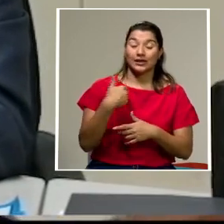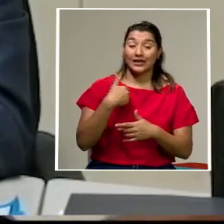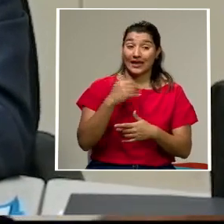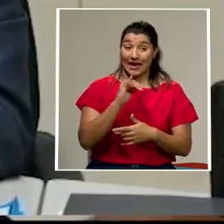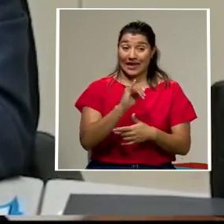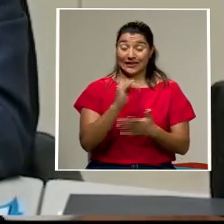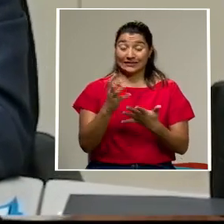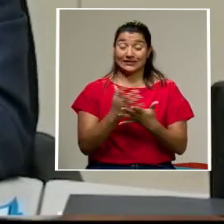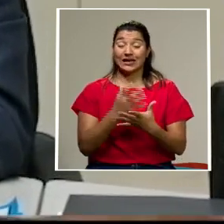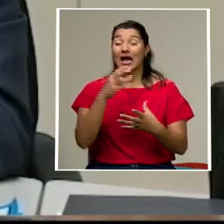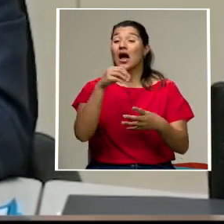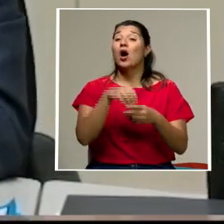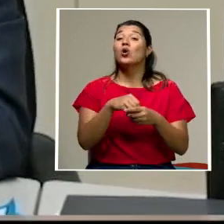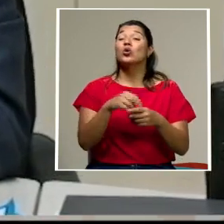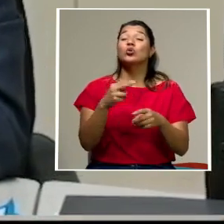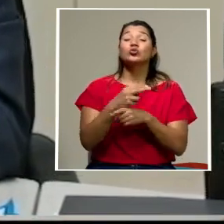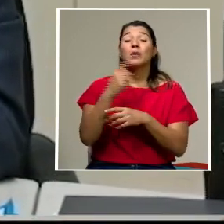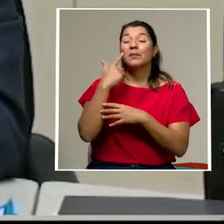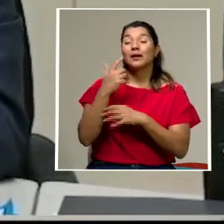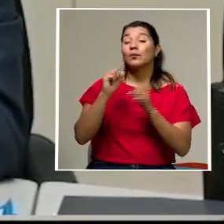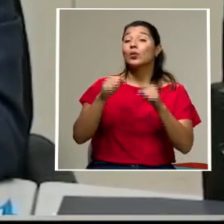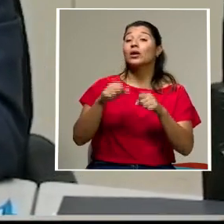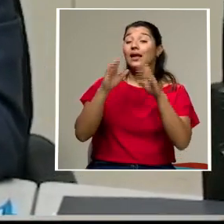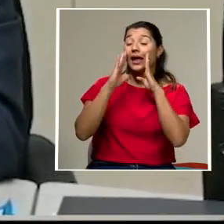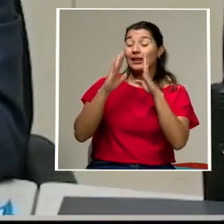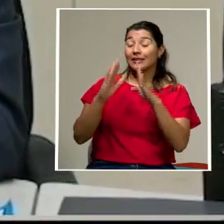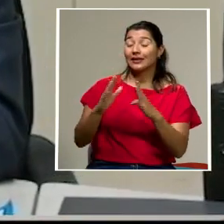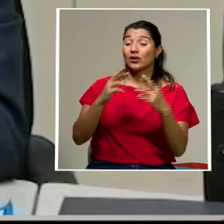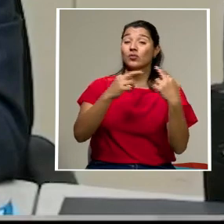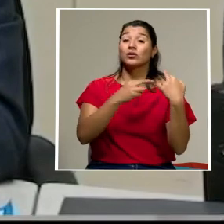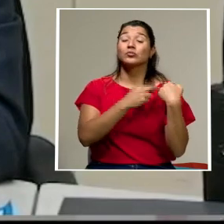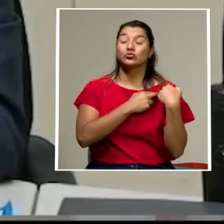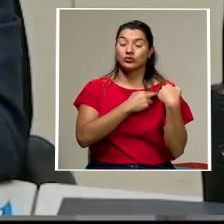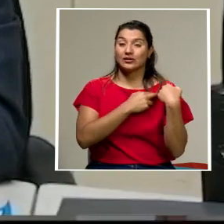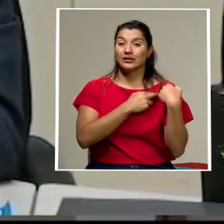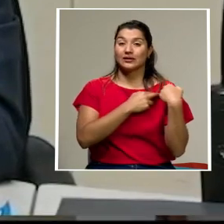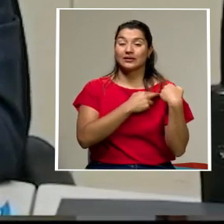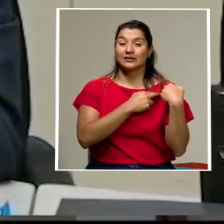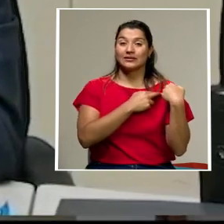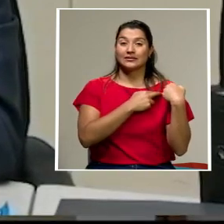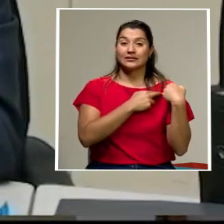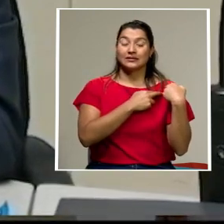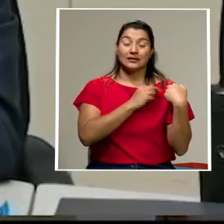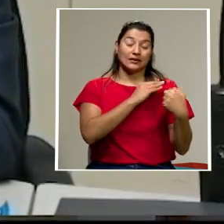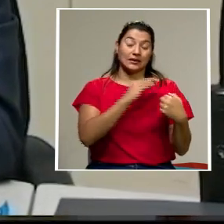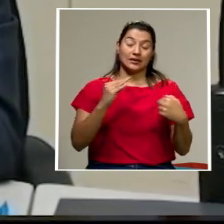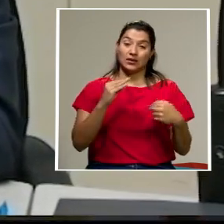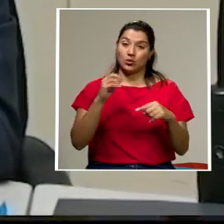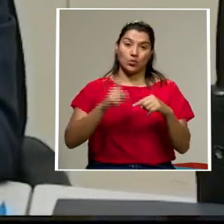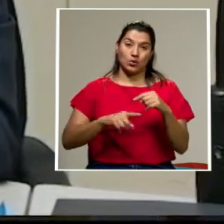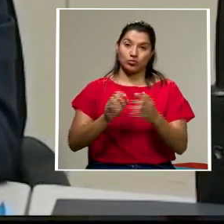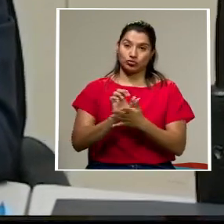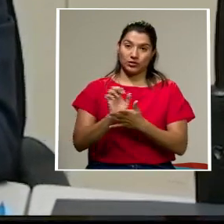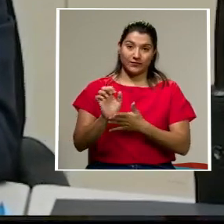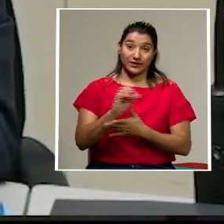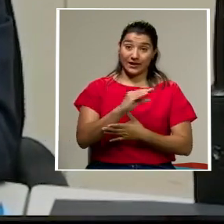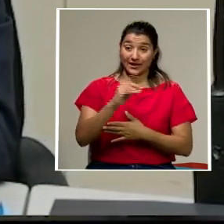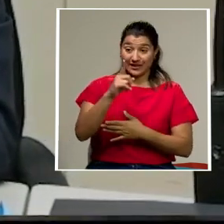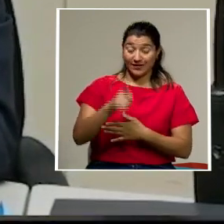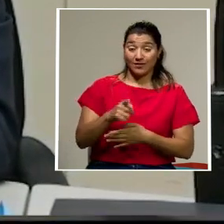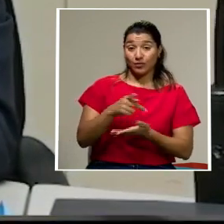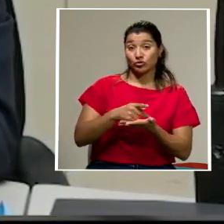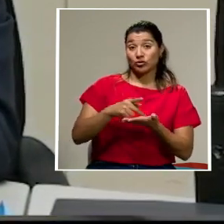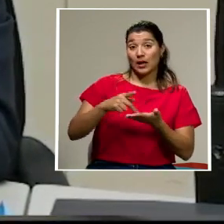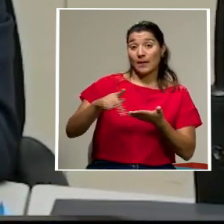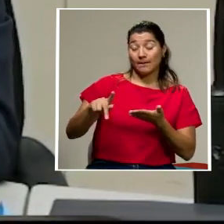fueron redireccionados para atender esta obligación, la cual es inevitable y debemos pagar, como se